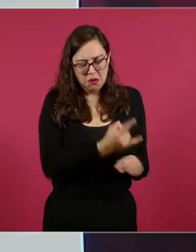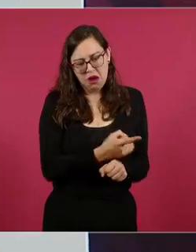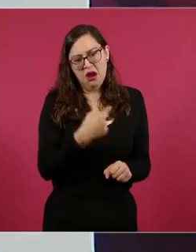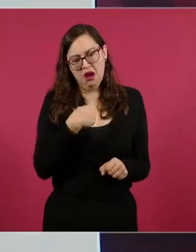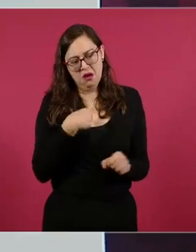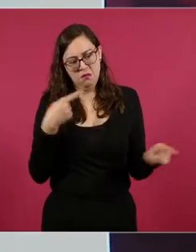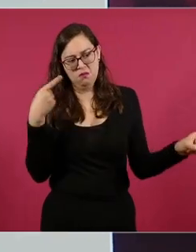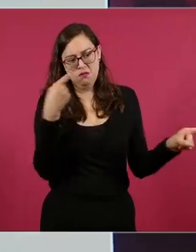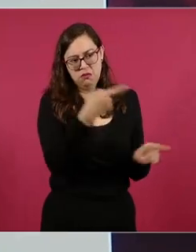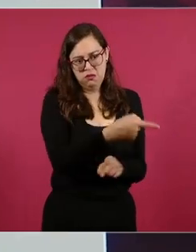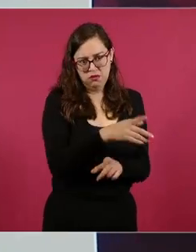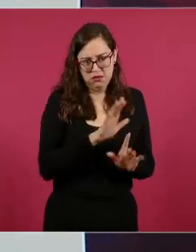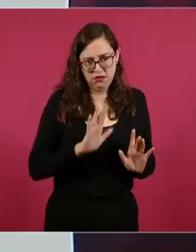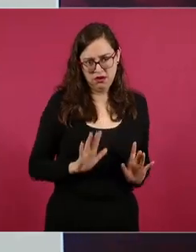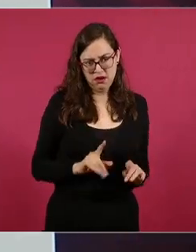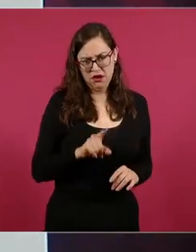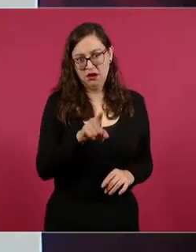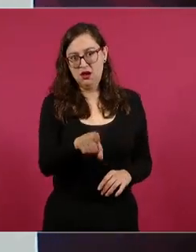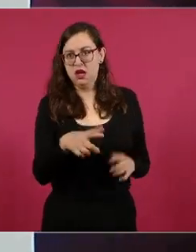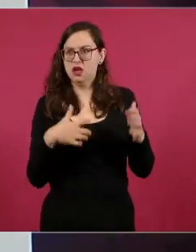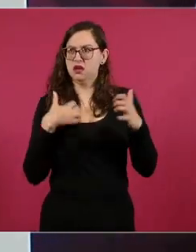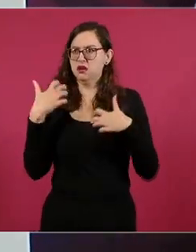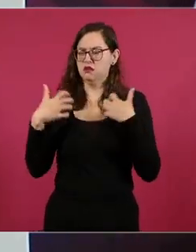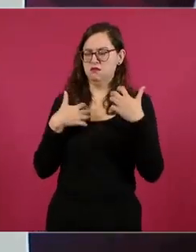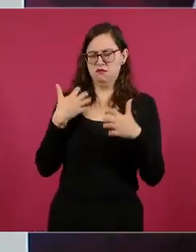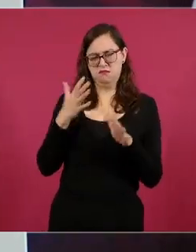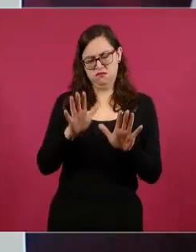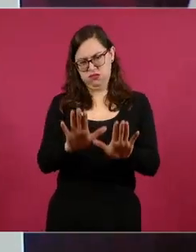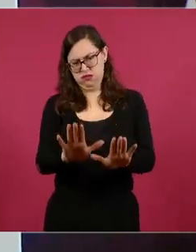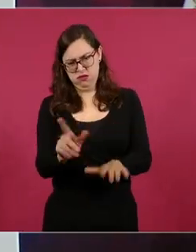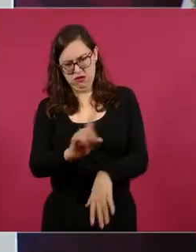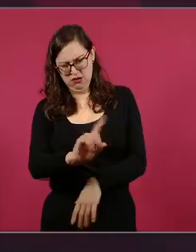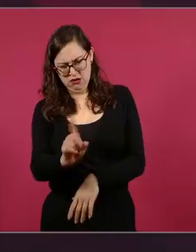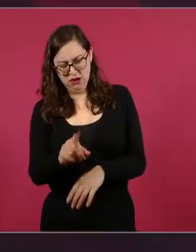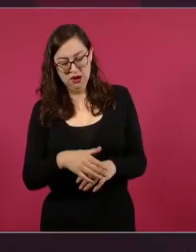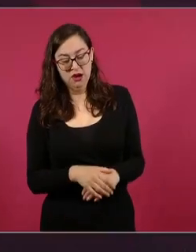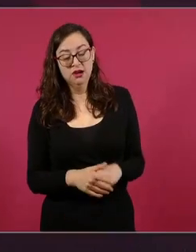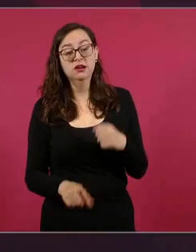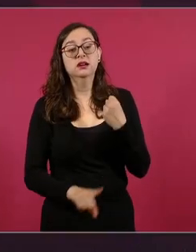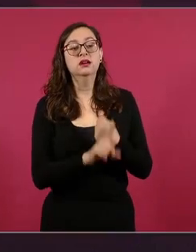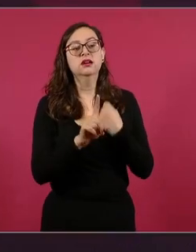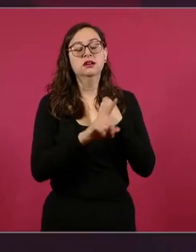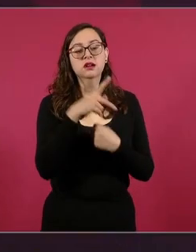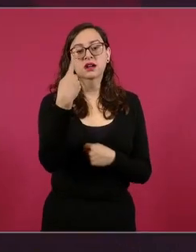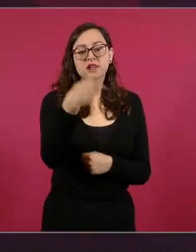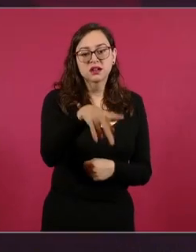son gentes honorables. El problema está arriba.